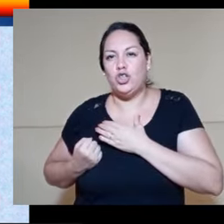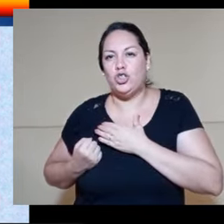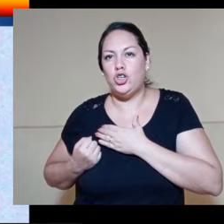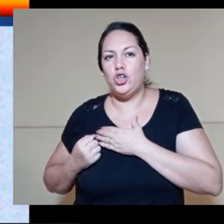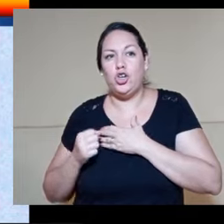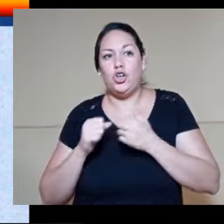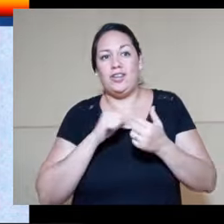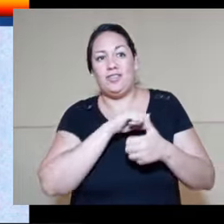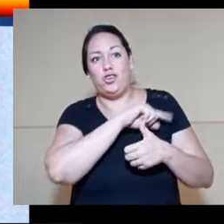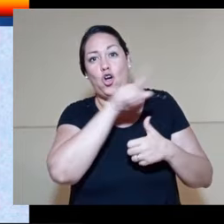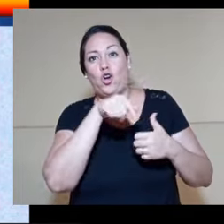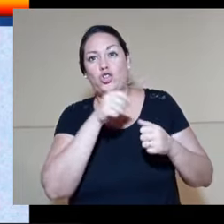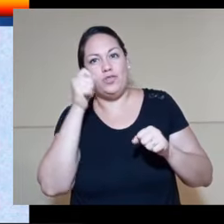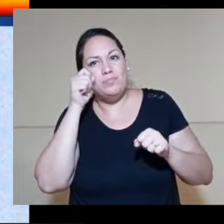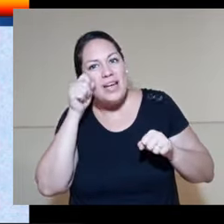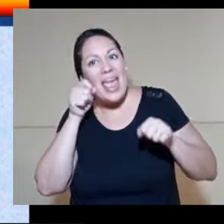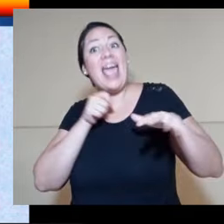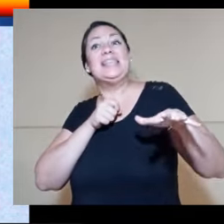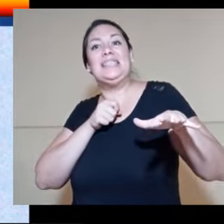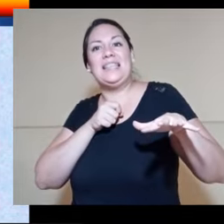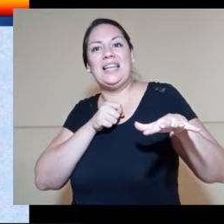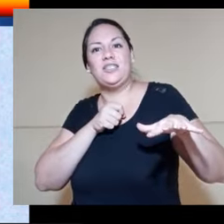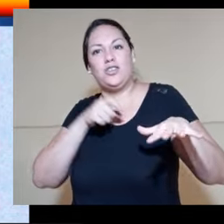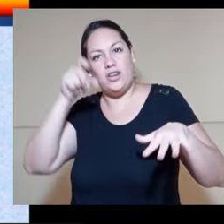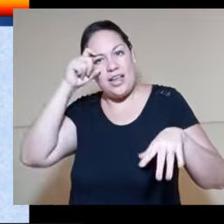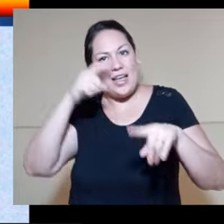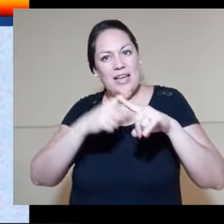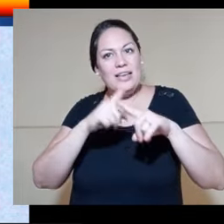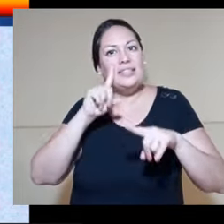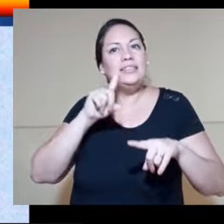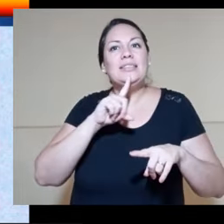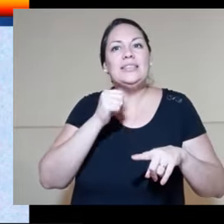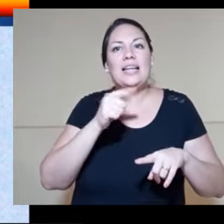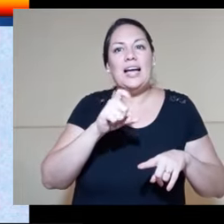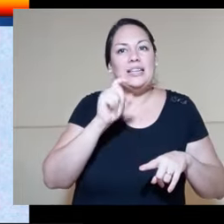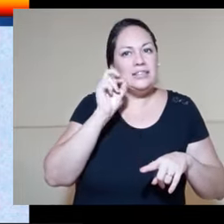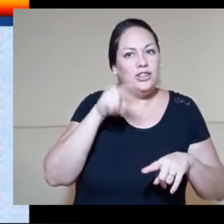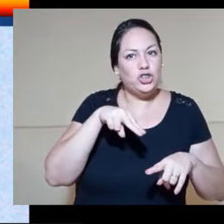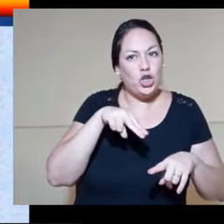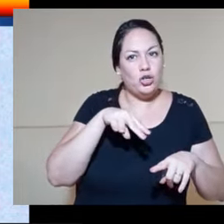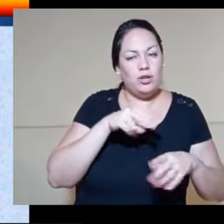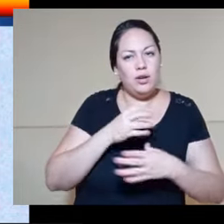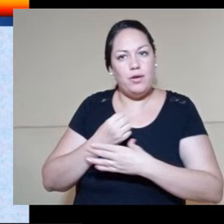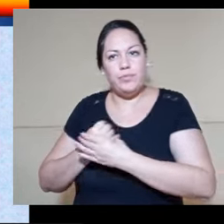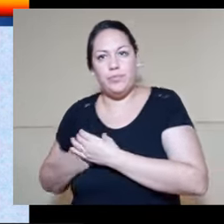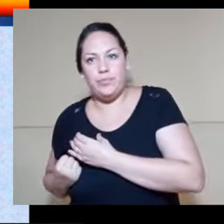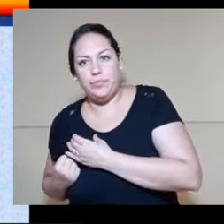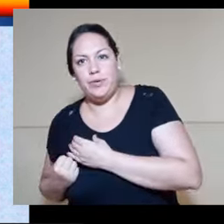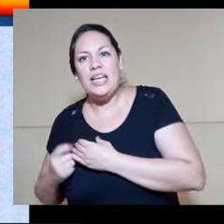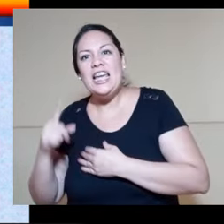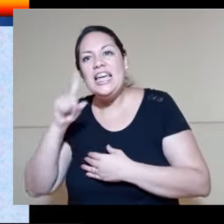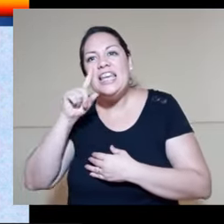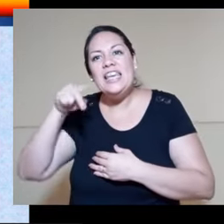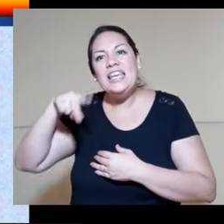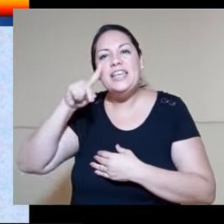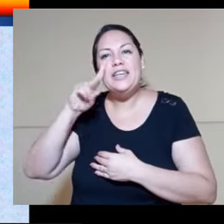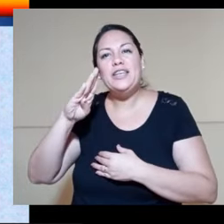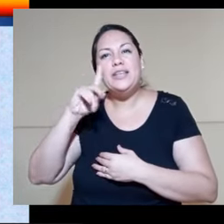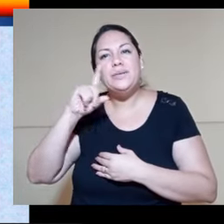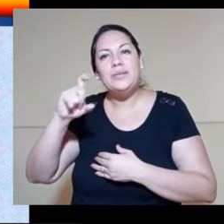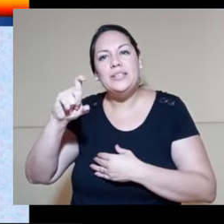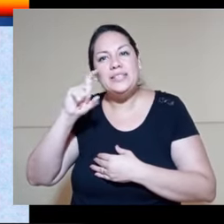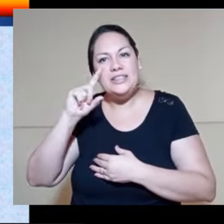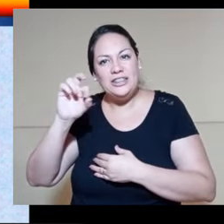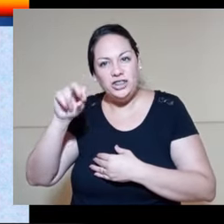produce inhibición. Todos los otros producen excitación, pero el GABA, por ejemplo, produce inhibición. Entonces el alcohol favorece